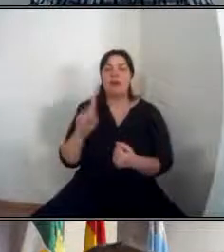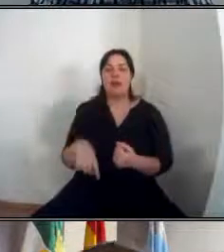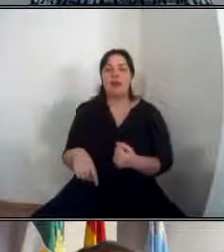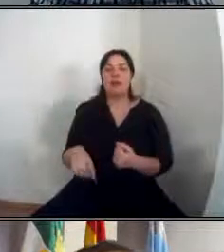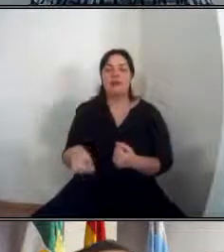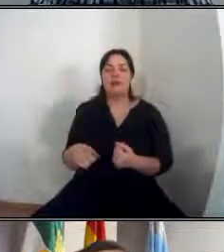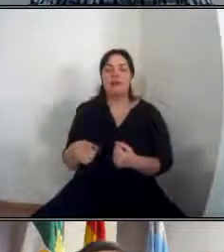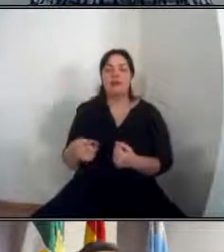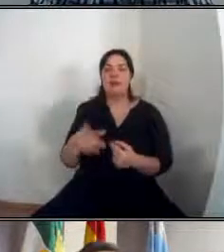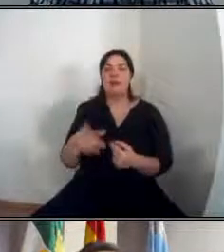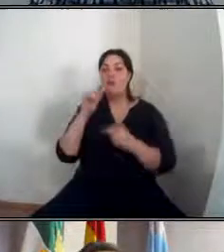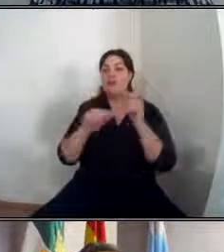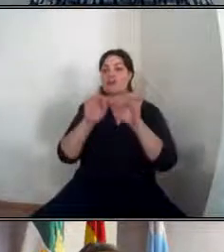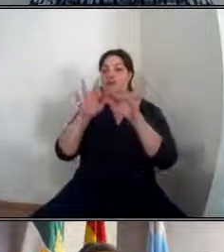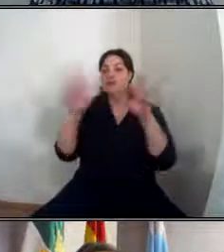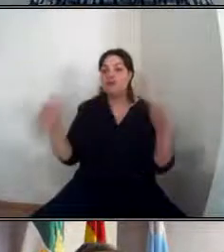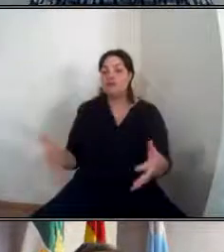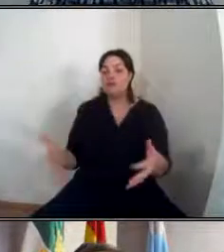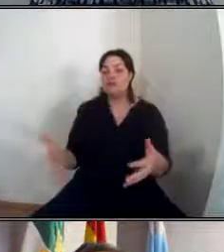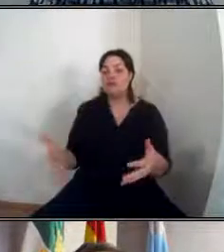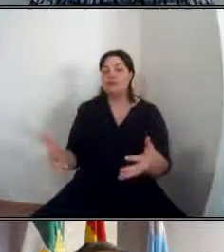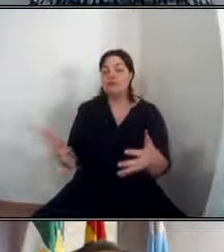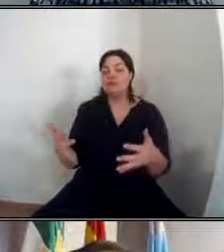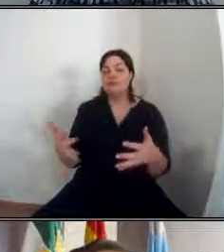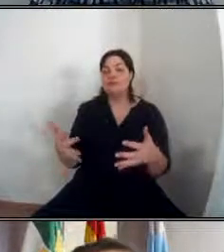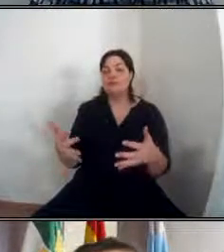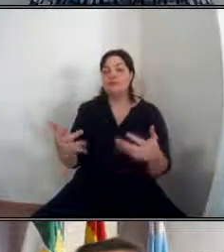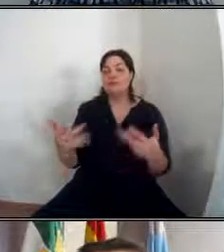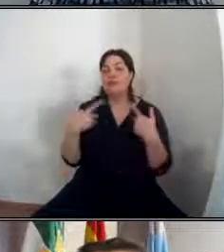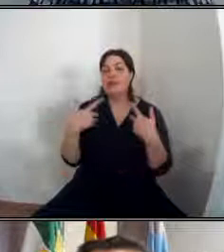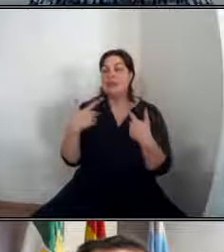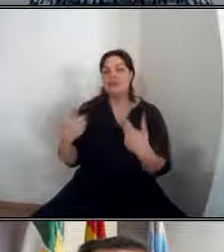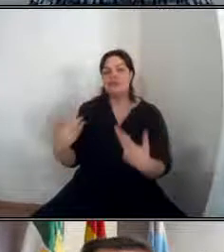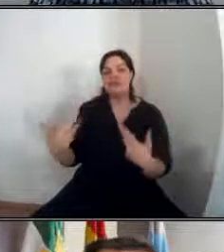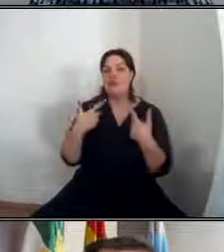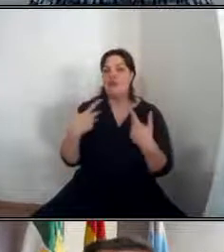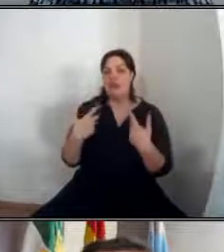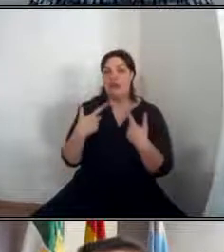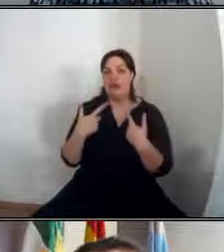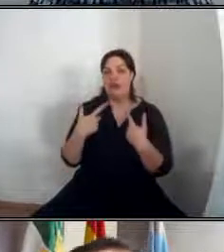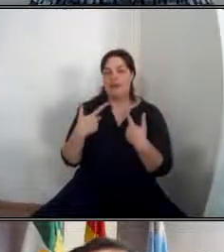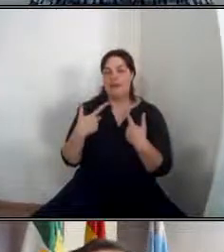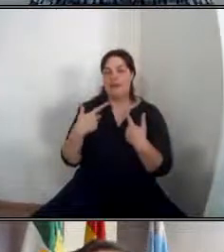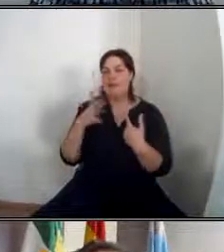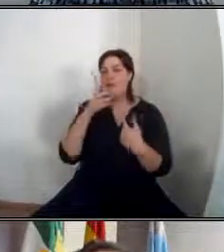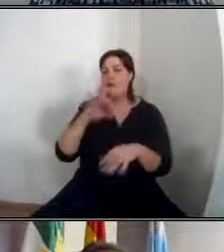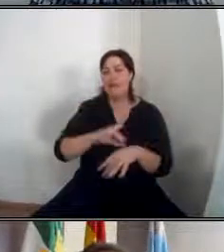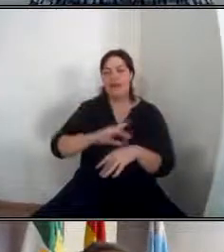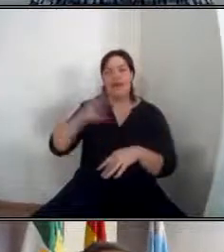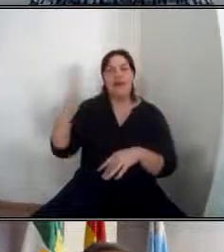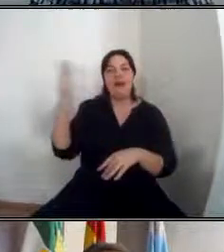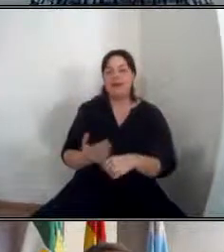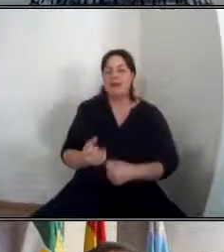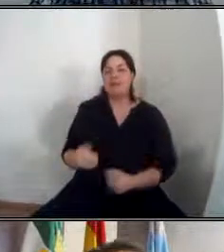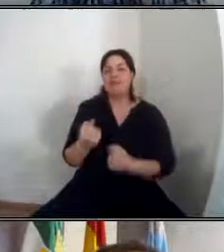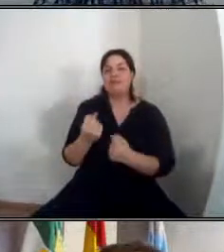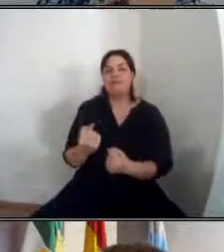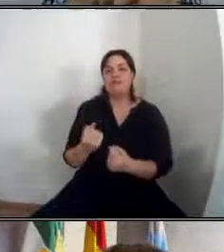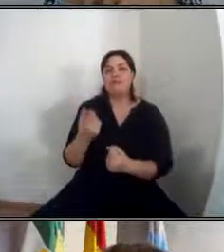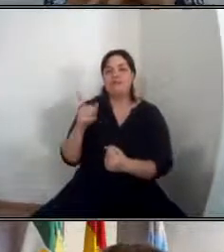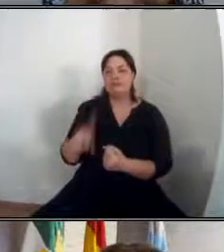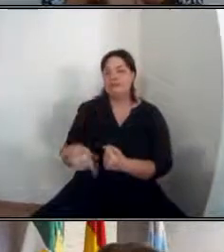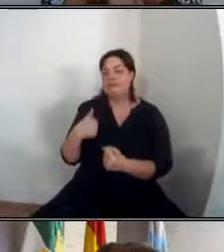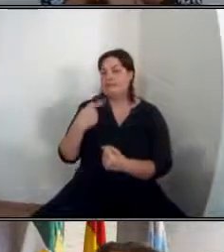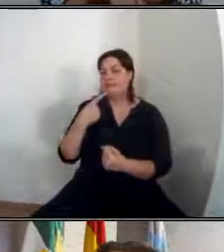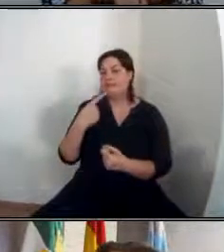de esta pandemia pues han sufrido con tantísima virulencia la enfermedad. Trasladar, como no